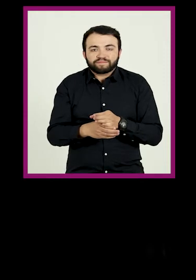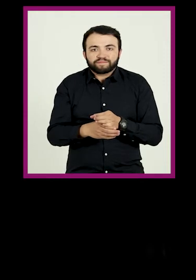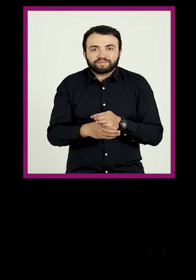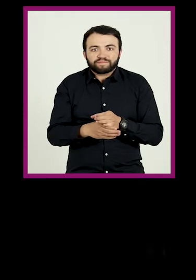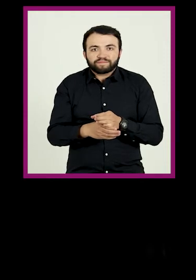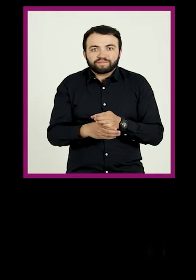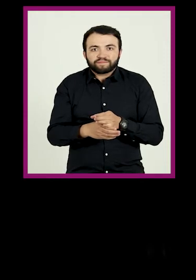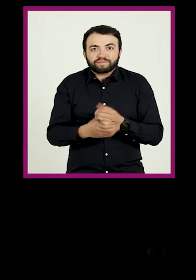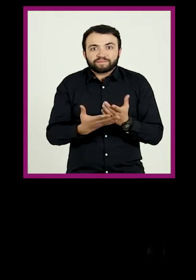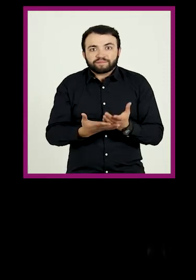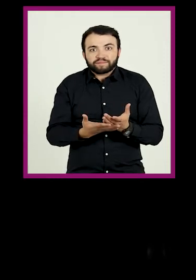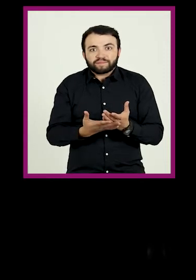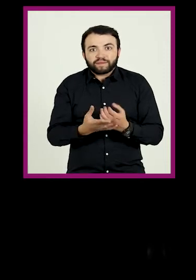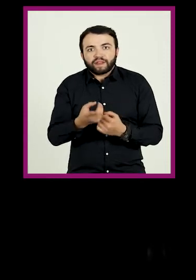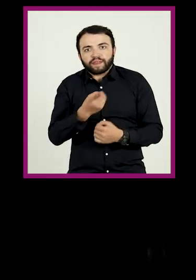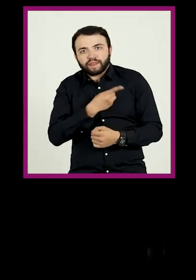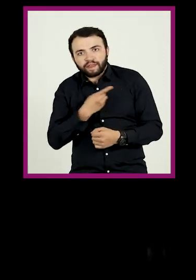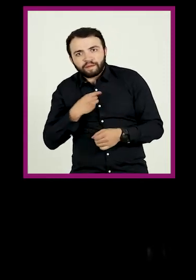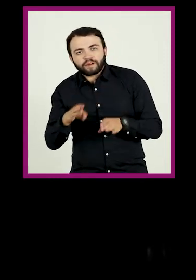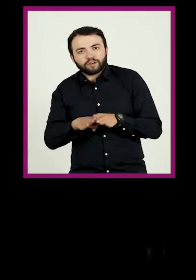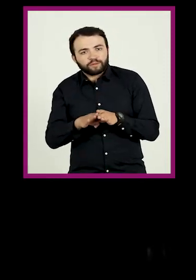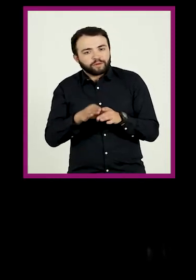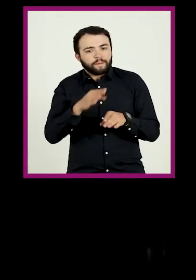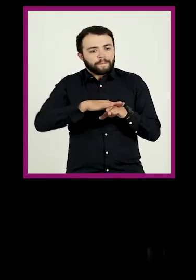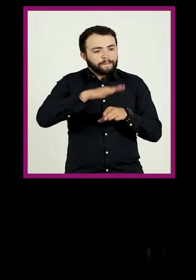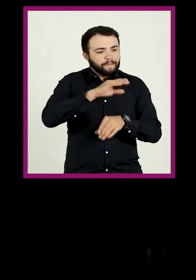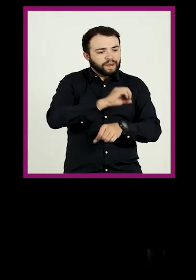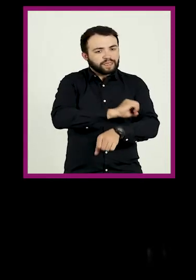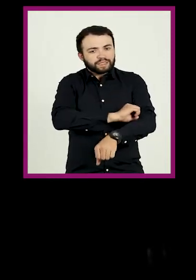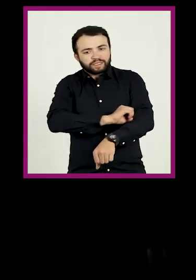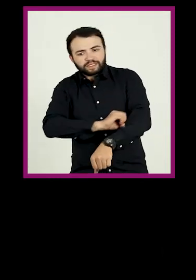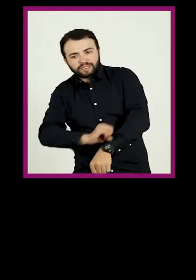cerradas. En vez de hacerlo más sencillo y